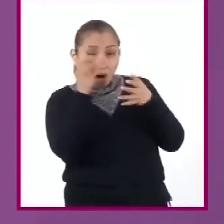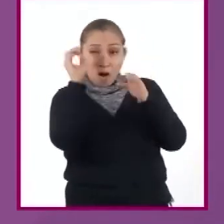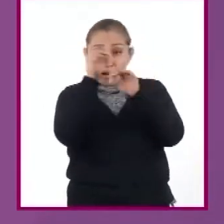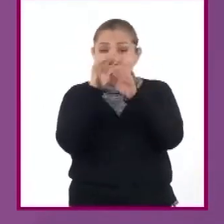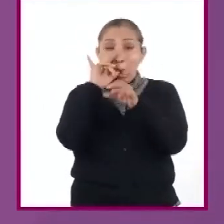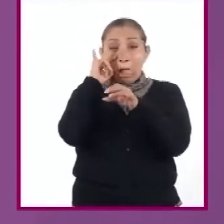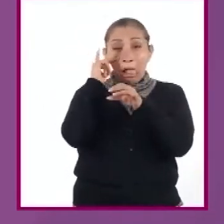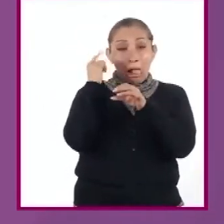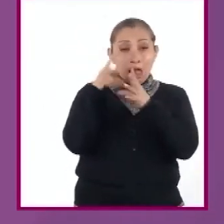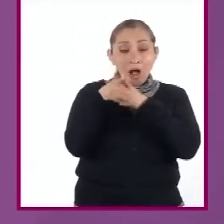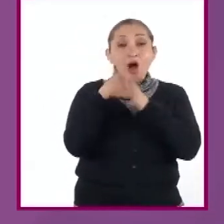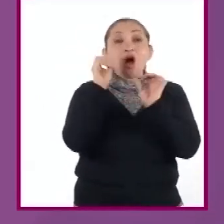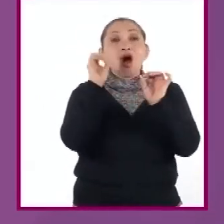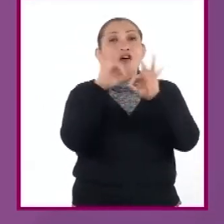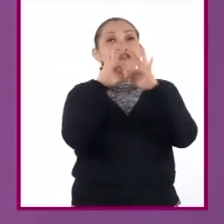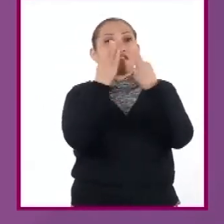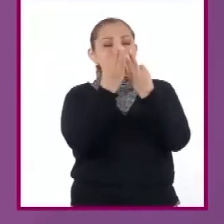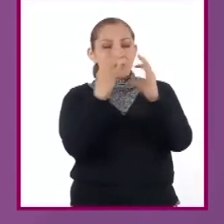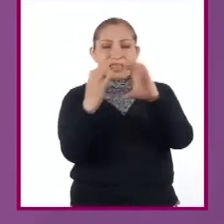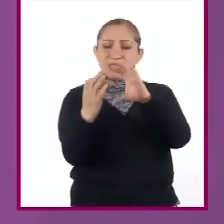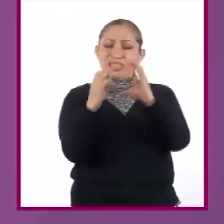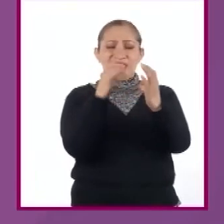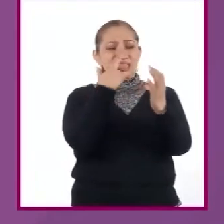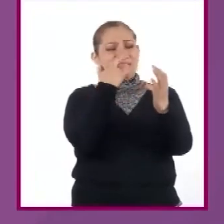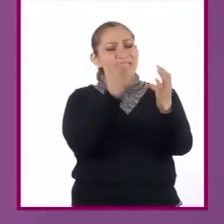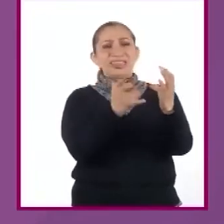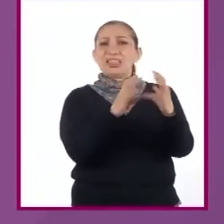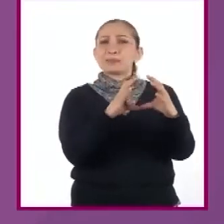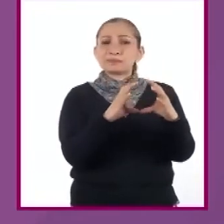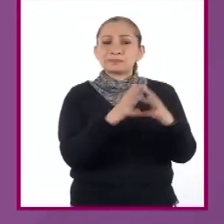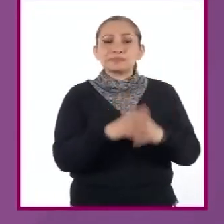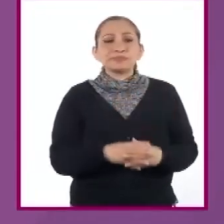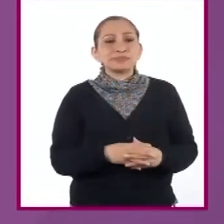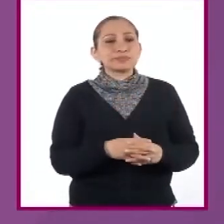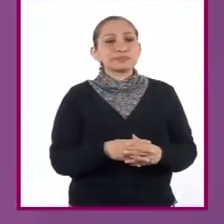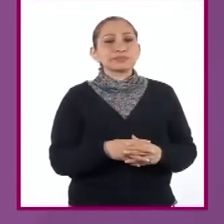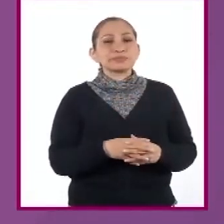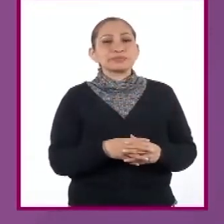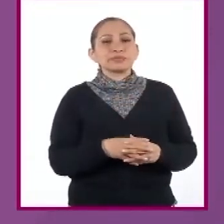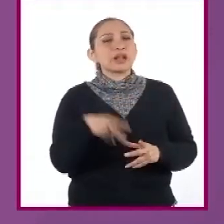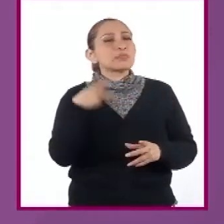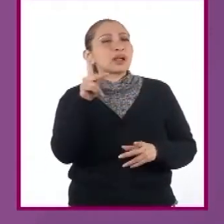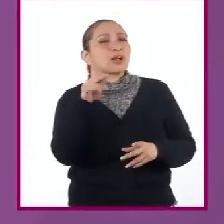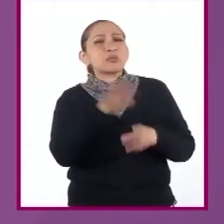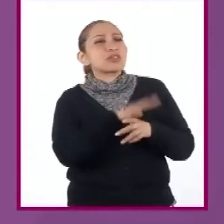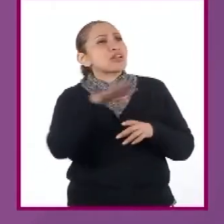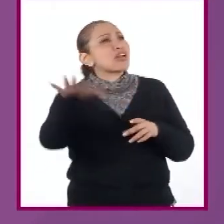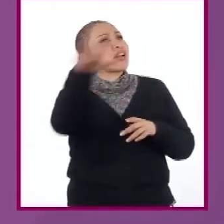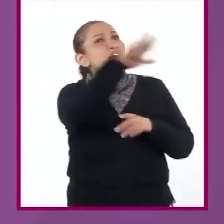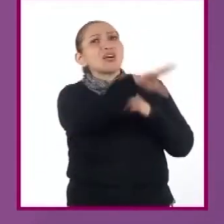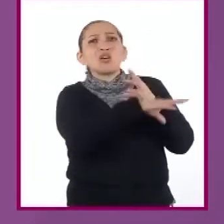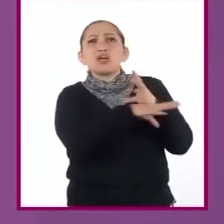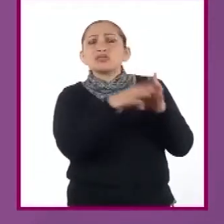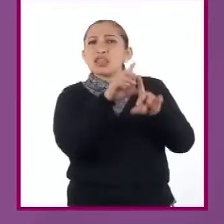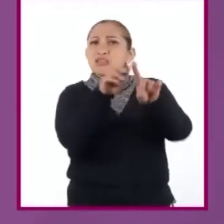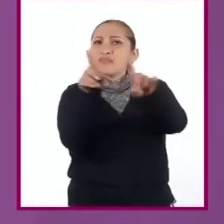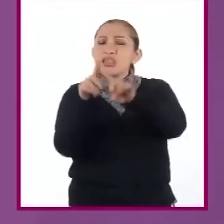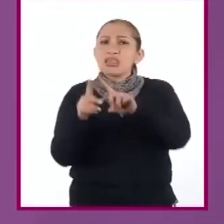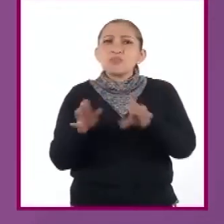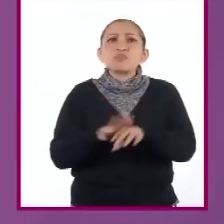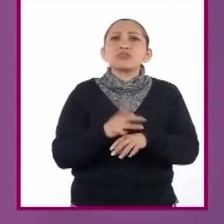opacos, o si sus formas nos parecen poco comunes. Pero, ¿por qué todos los materiales son